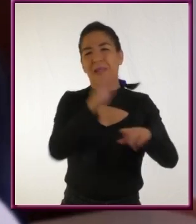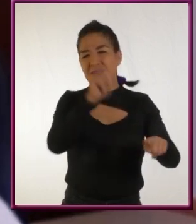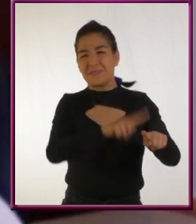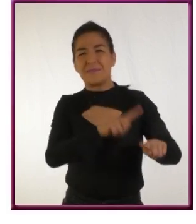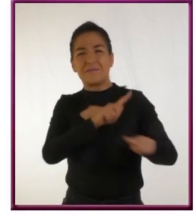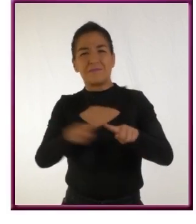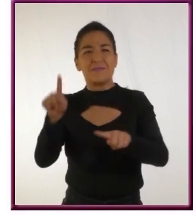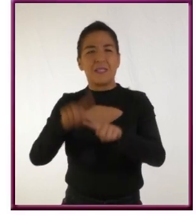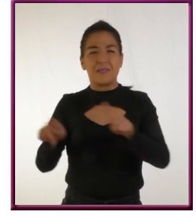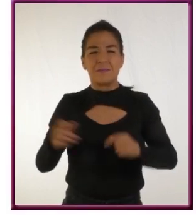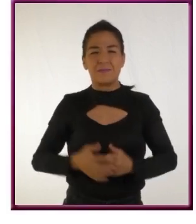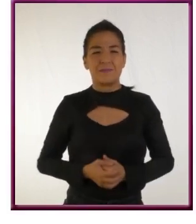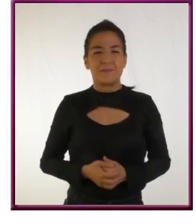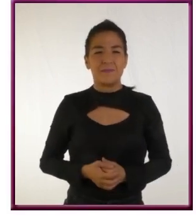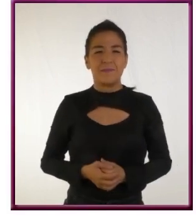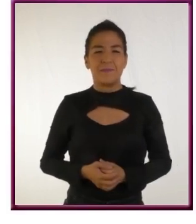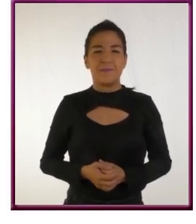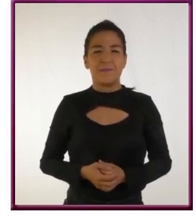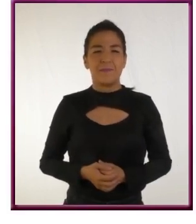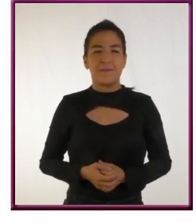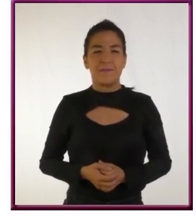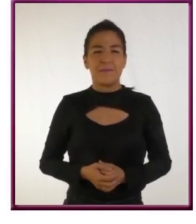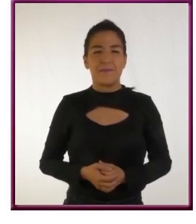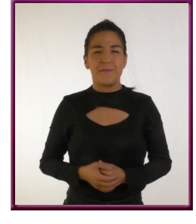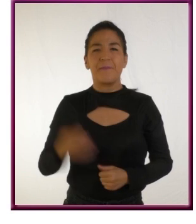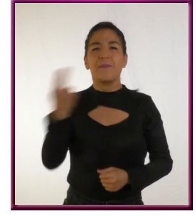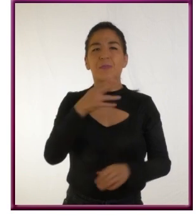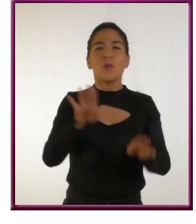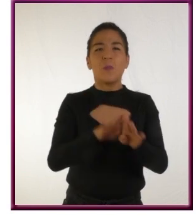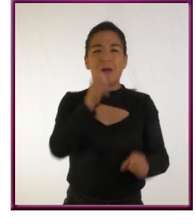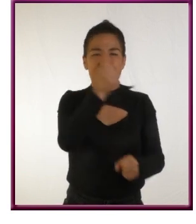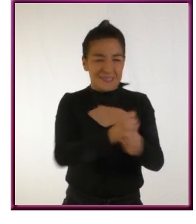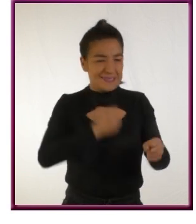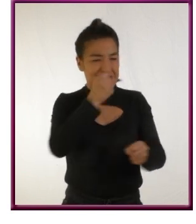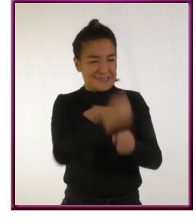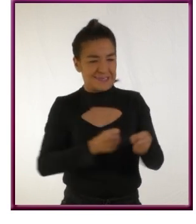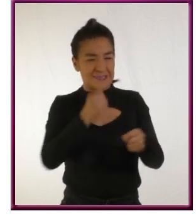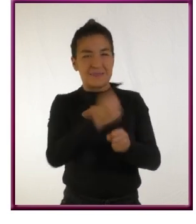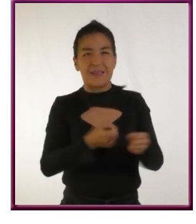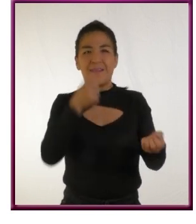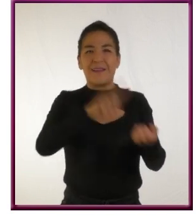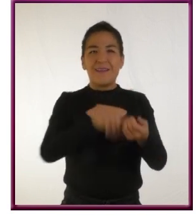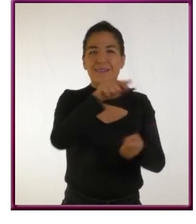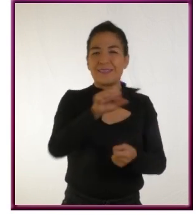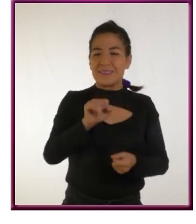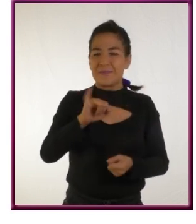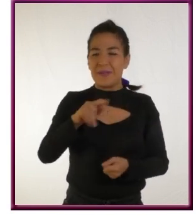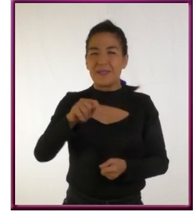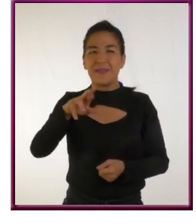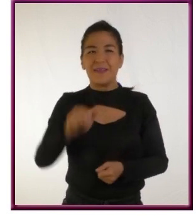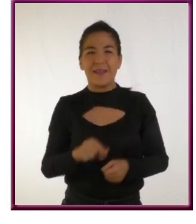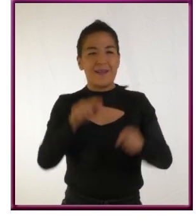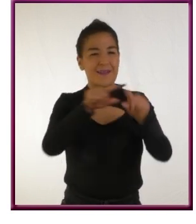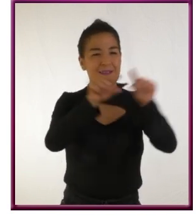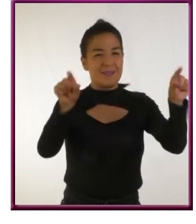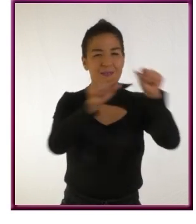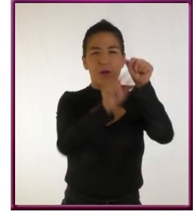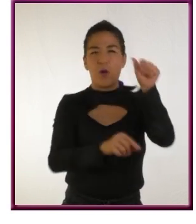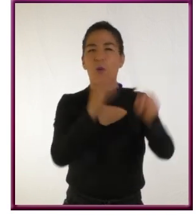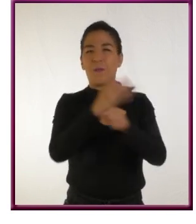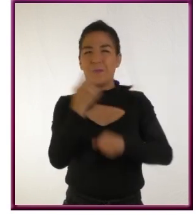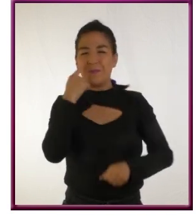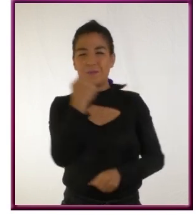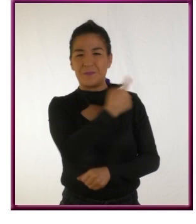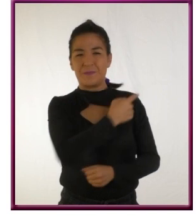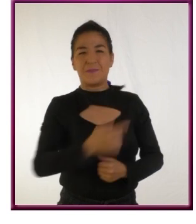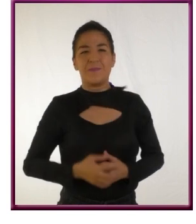generamos un montón. El método, pues, es ese, practicar las transformaciones de simetría. Y por ejemplo, pues aquí